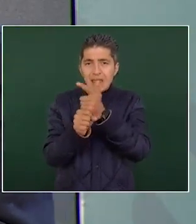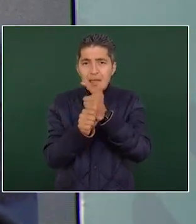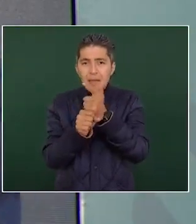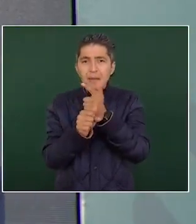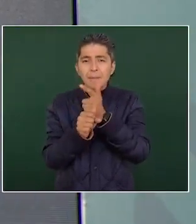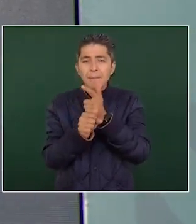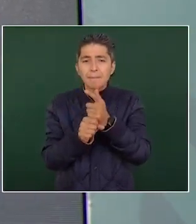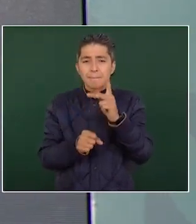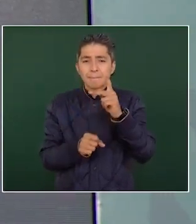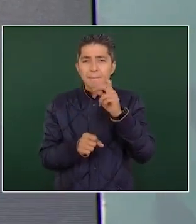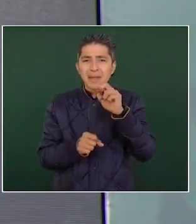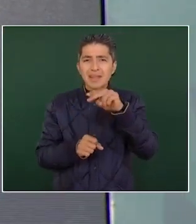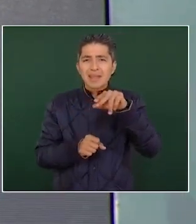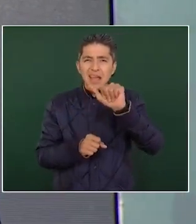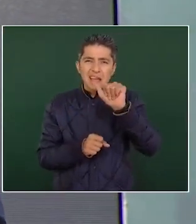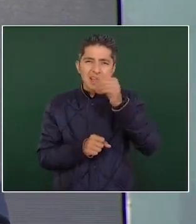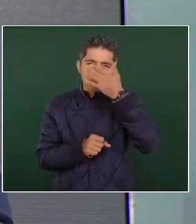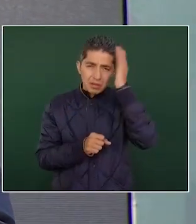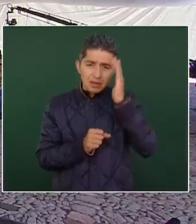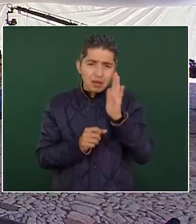Peña,